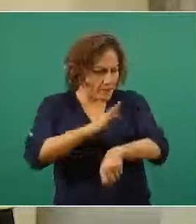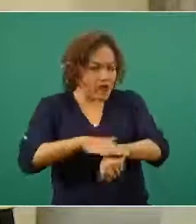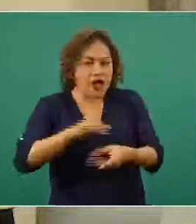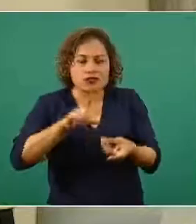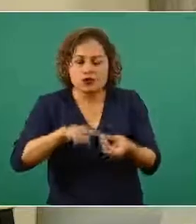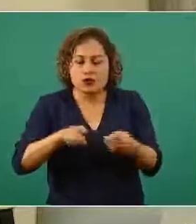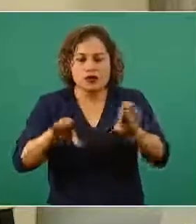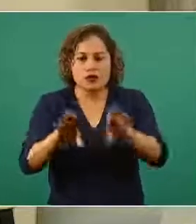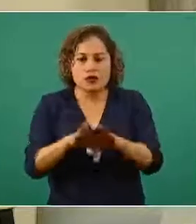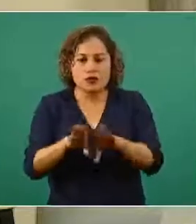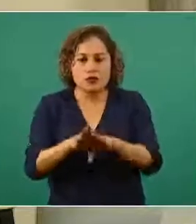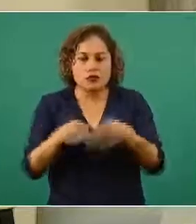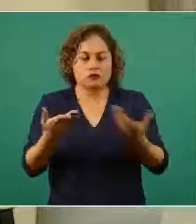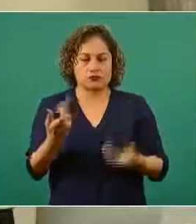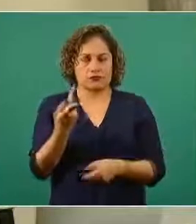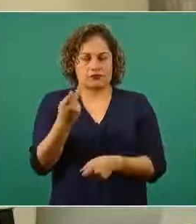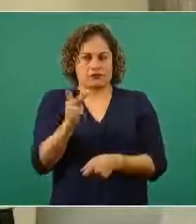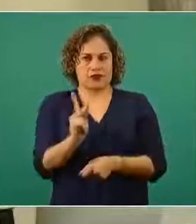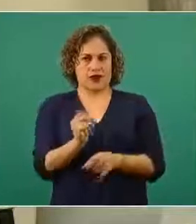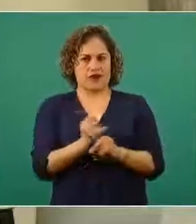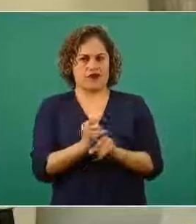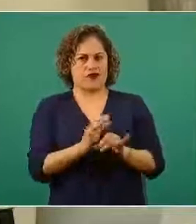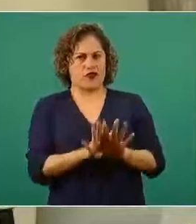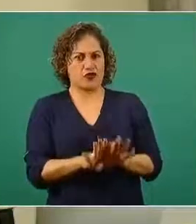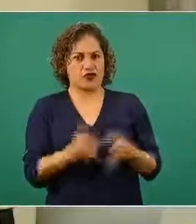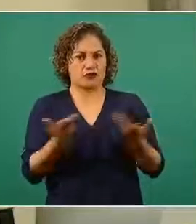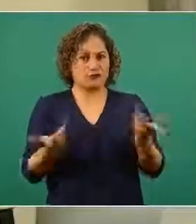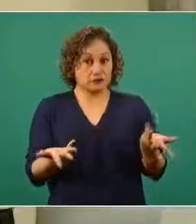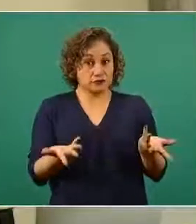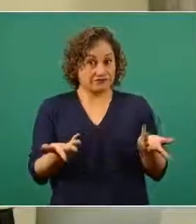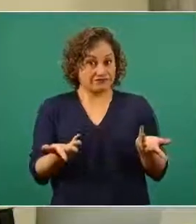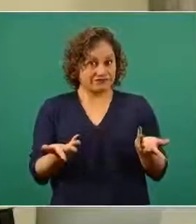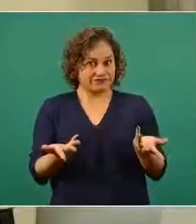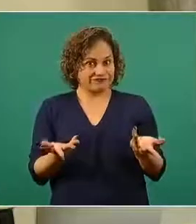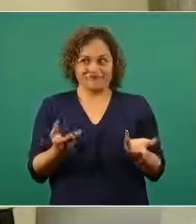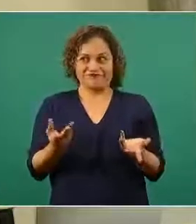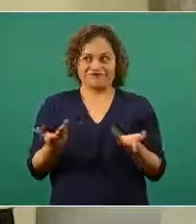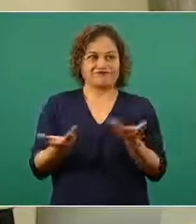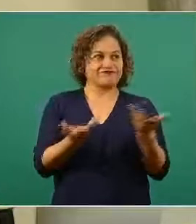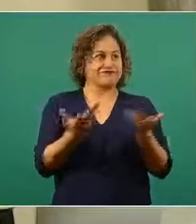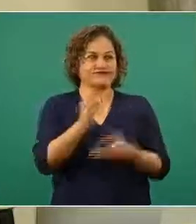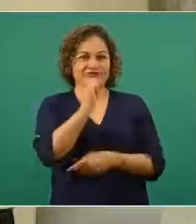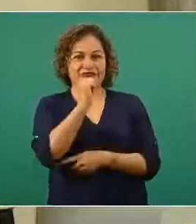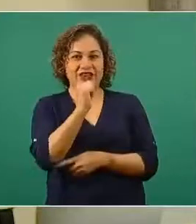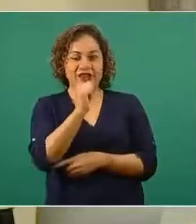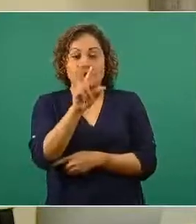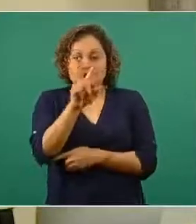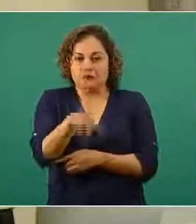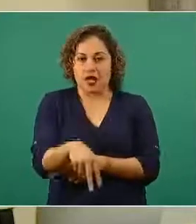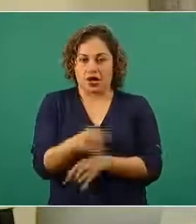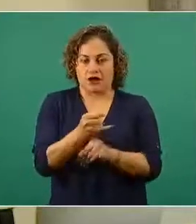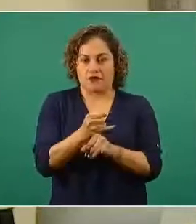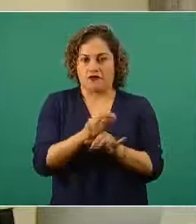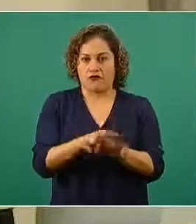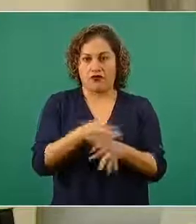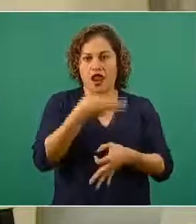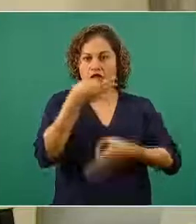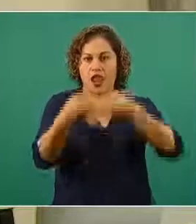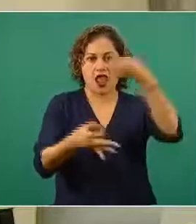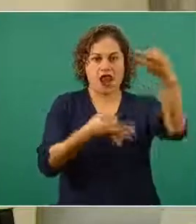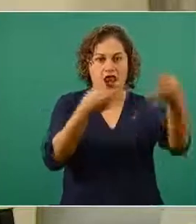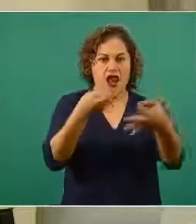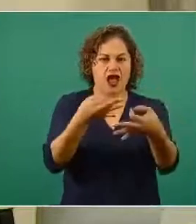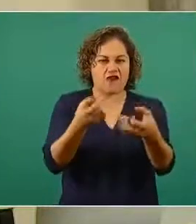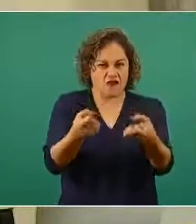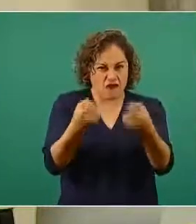no está siendo tendencia, viene más que nada una información o malinformación desgraciadamente fuerte con respecto a esta